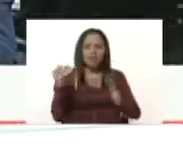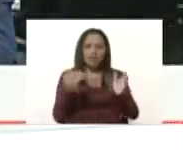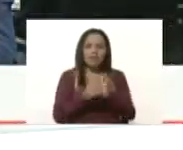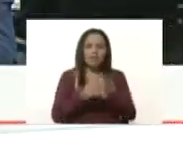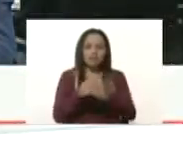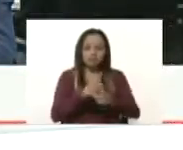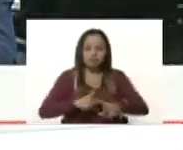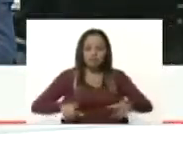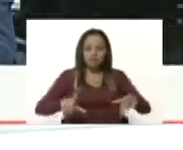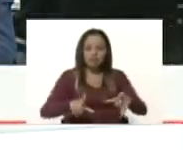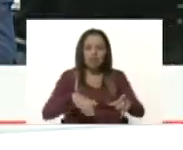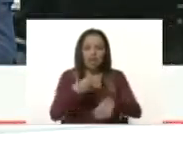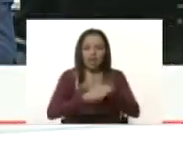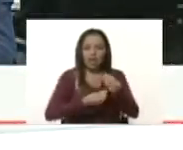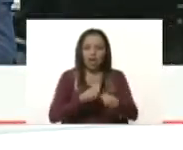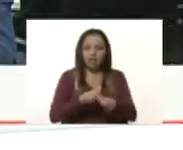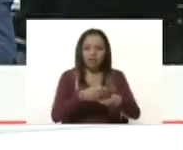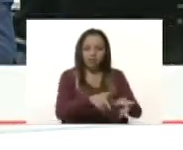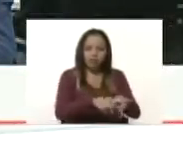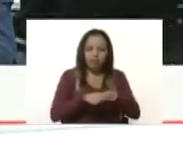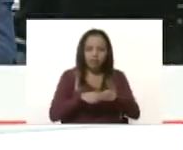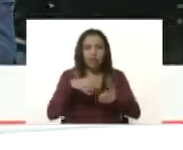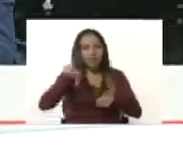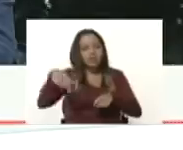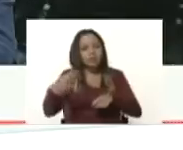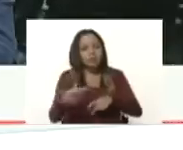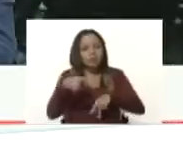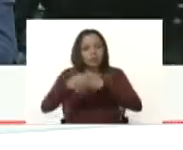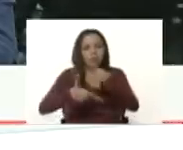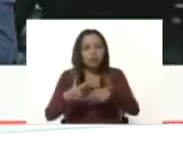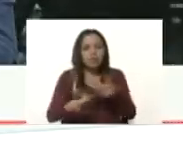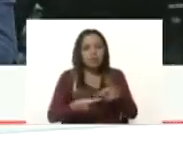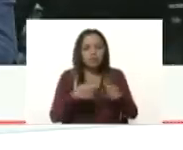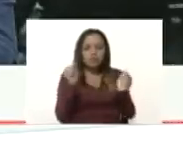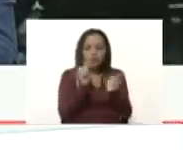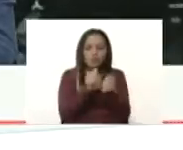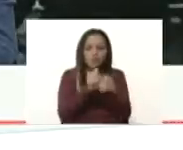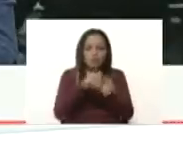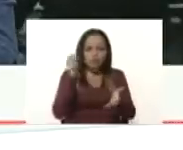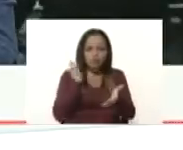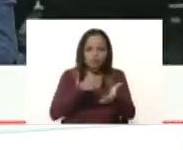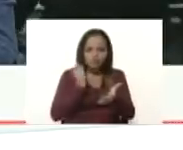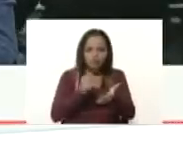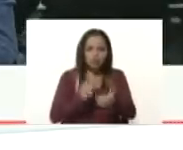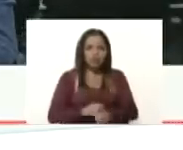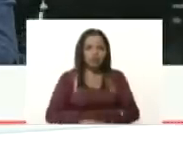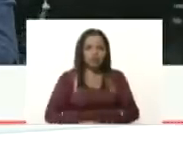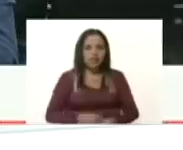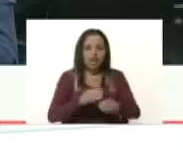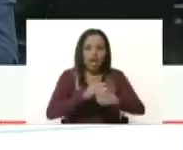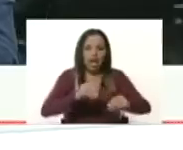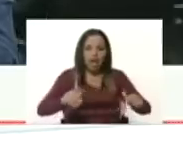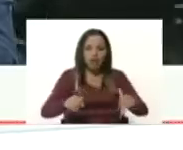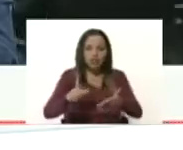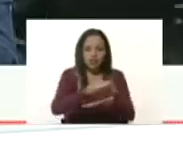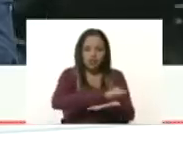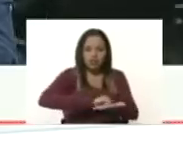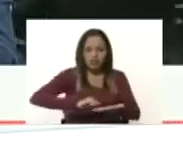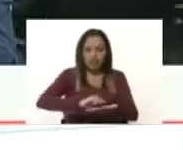de material en bruto, que será procesado para obtener piedra picada, arrocillo asfáltico y polvillo.